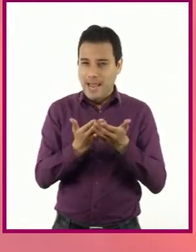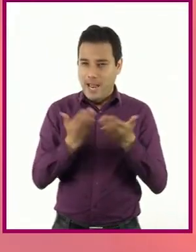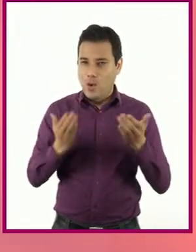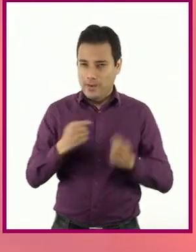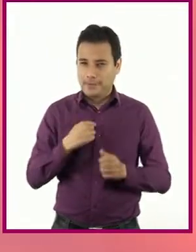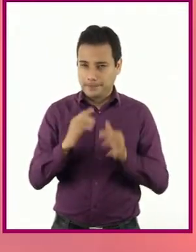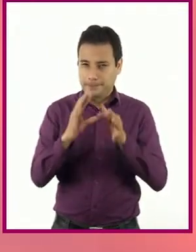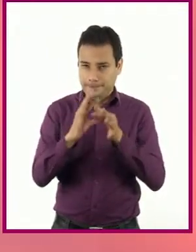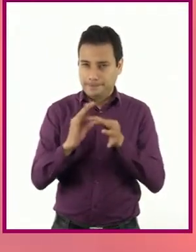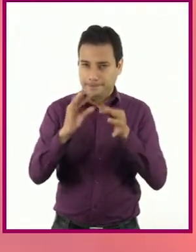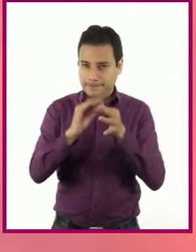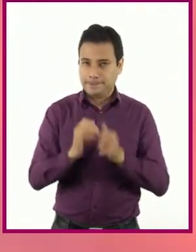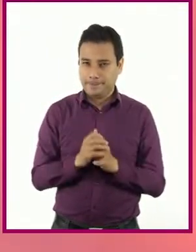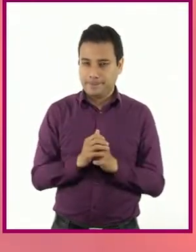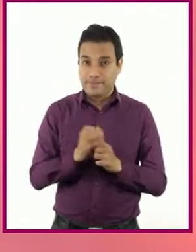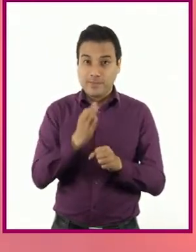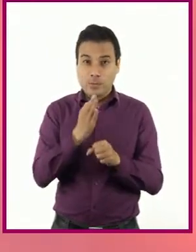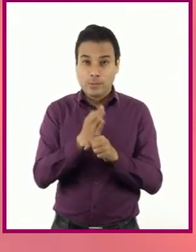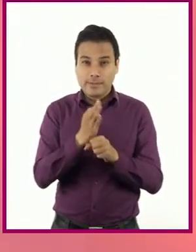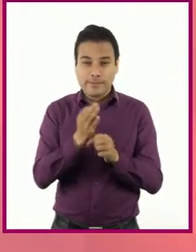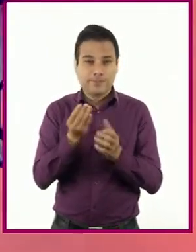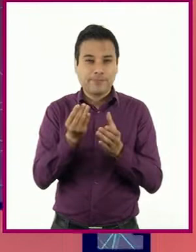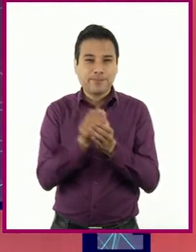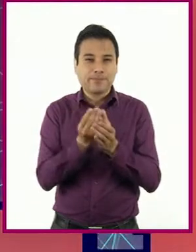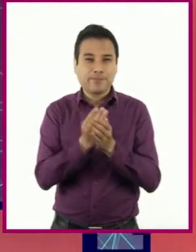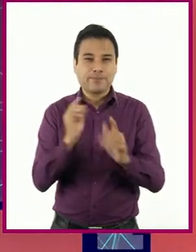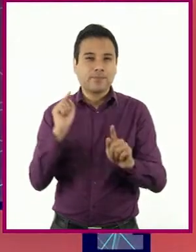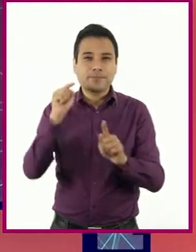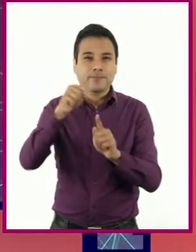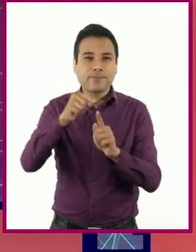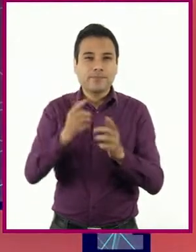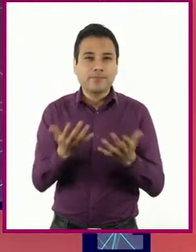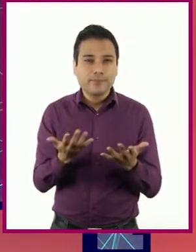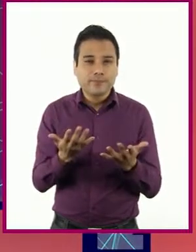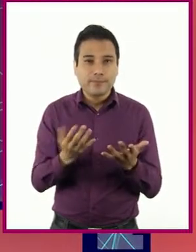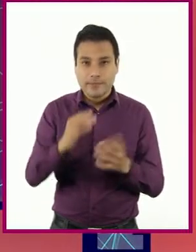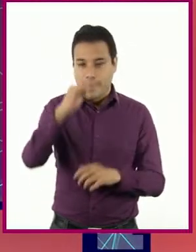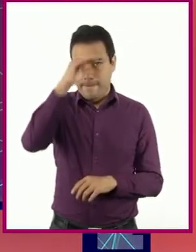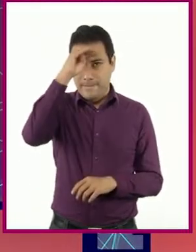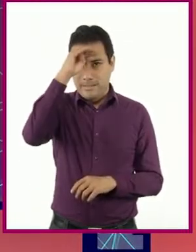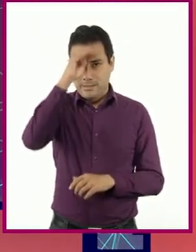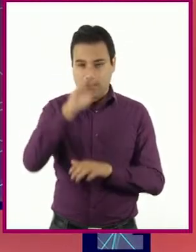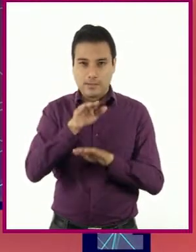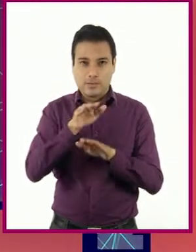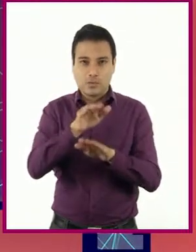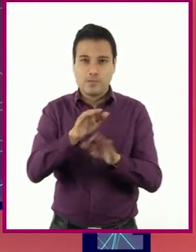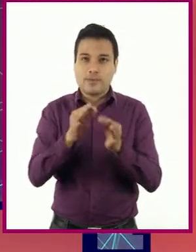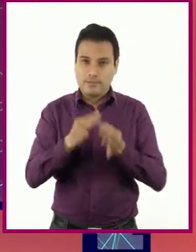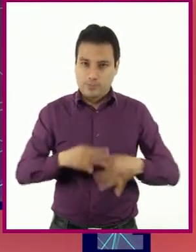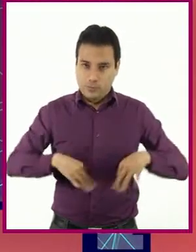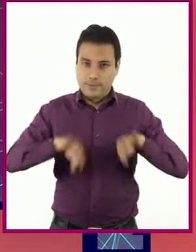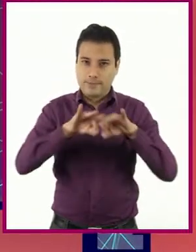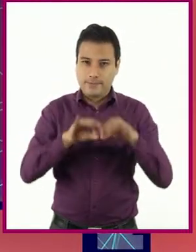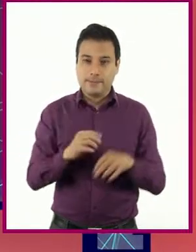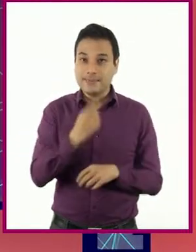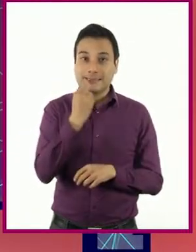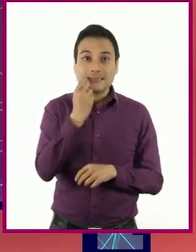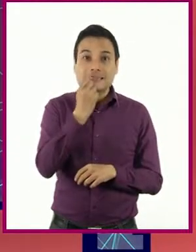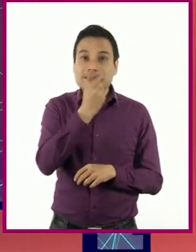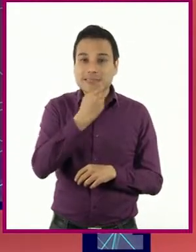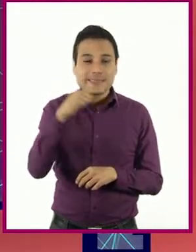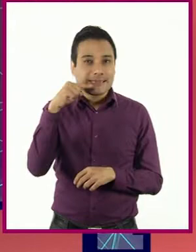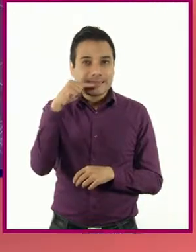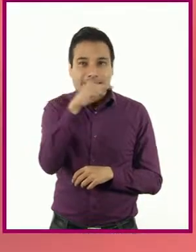esta ocasión la sesión está orientada a reflexionar acerca de la importancia de la higiene dental en la